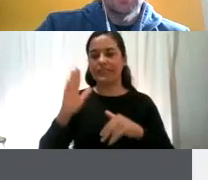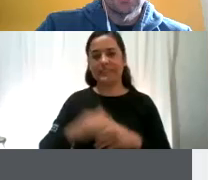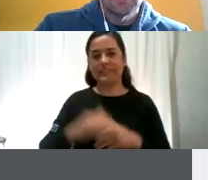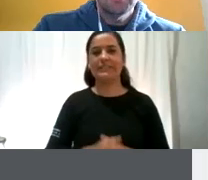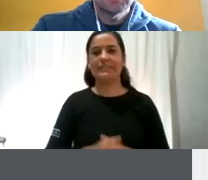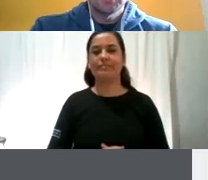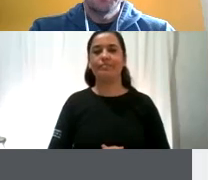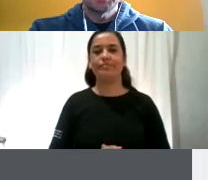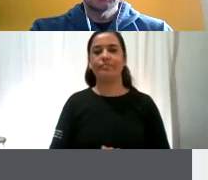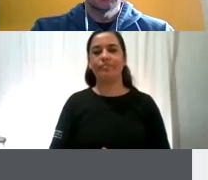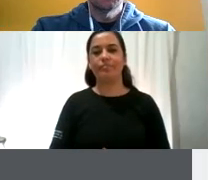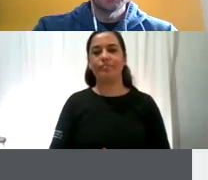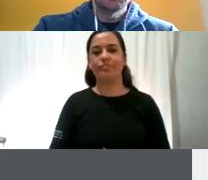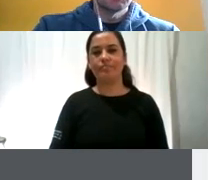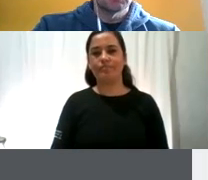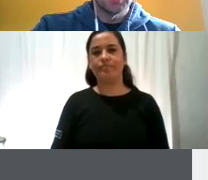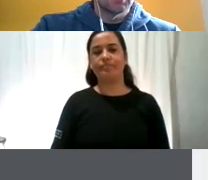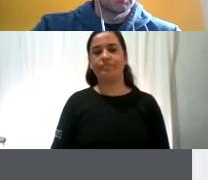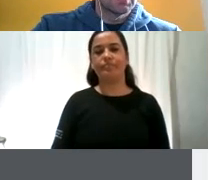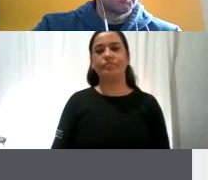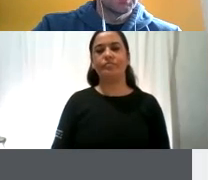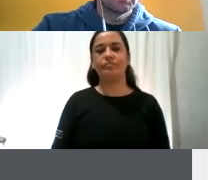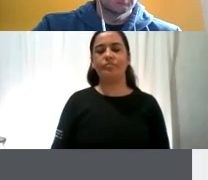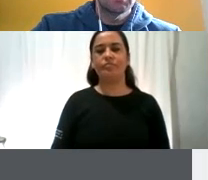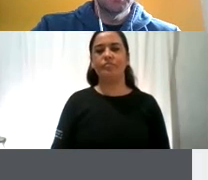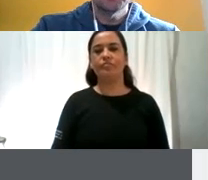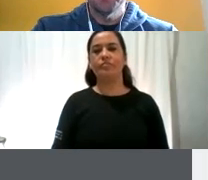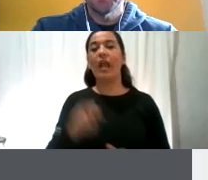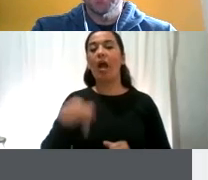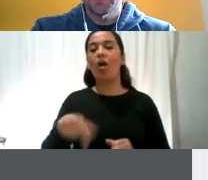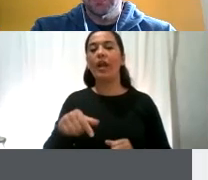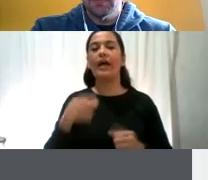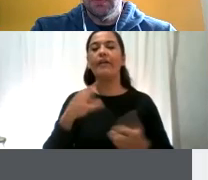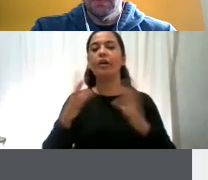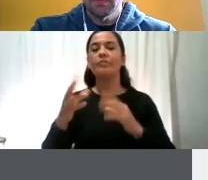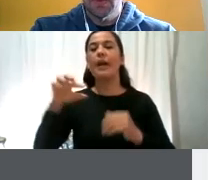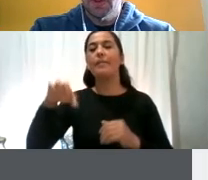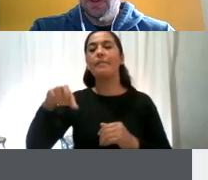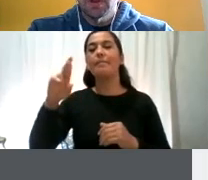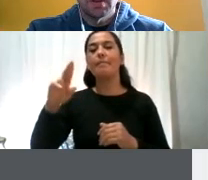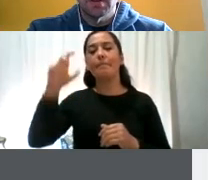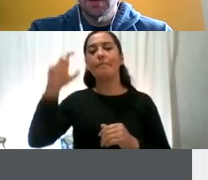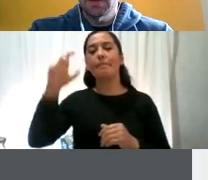Bien, entonces, vamos a empezar a hacer un predimensionado. Estamos mirando este ejemplo.